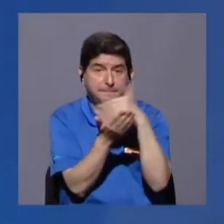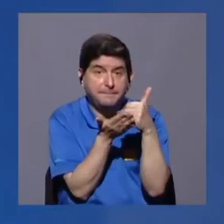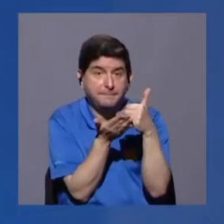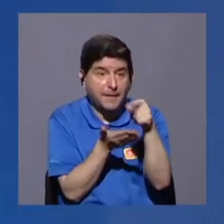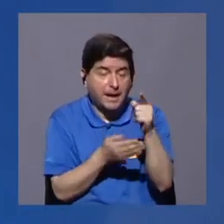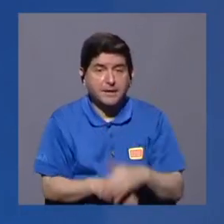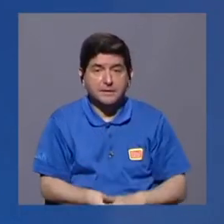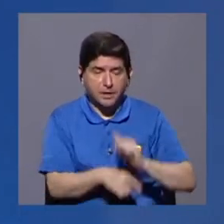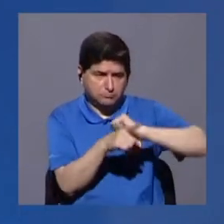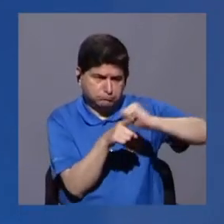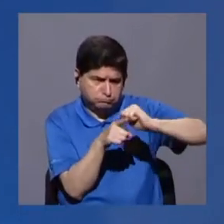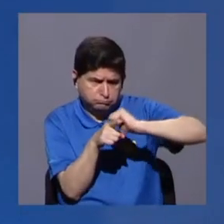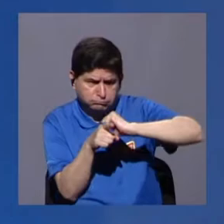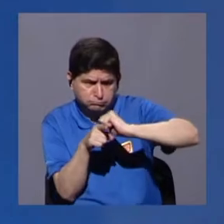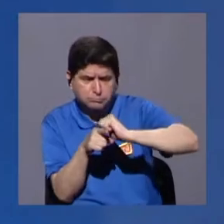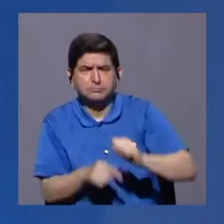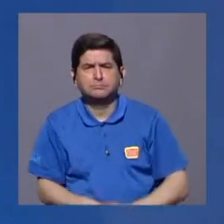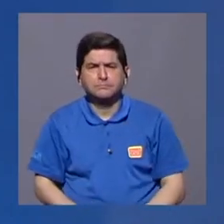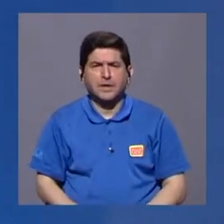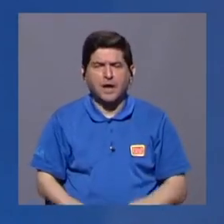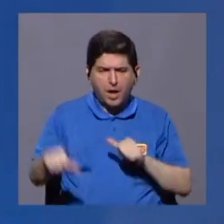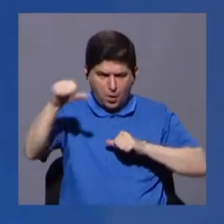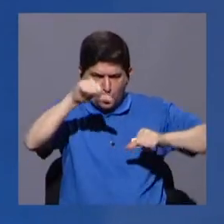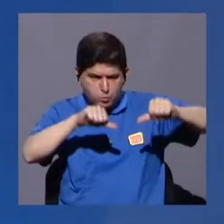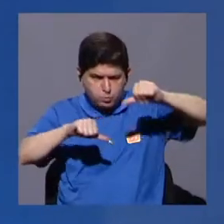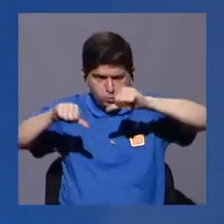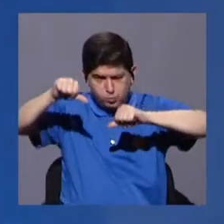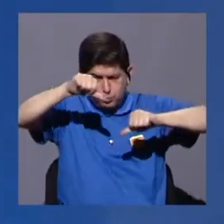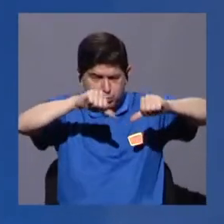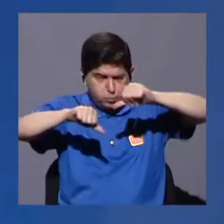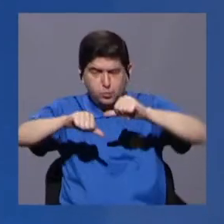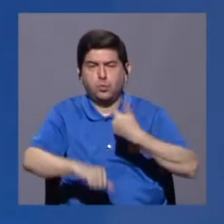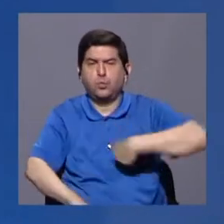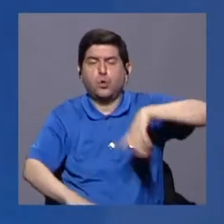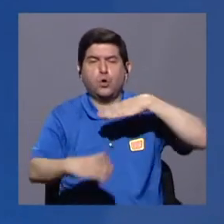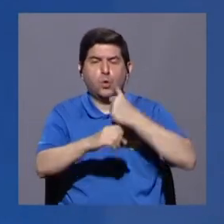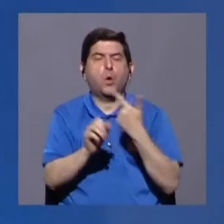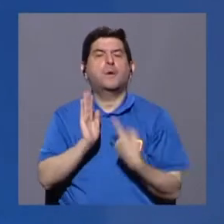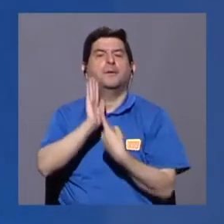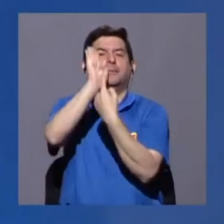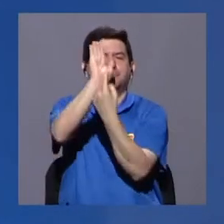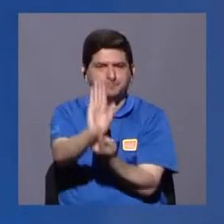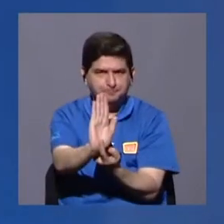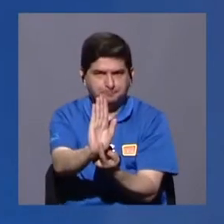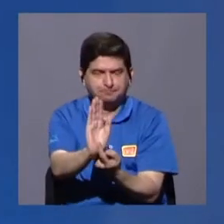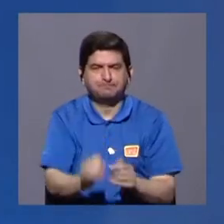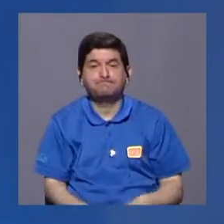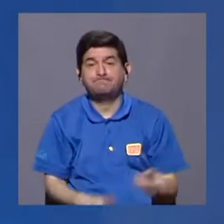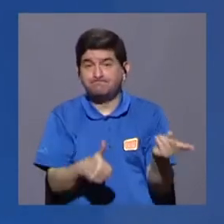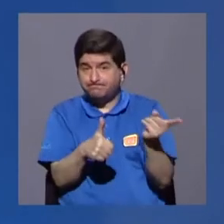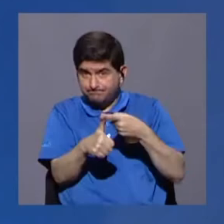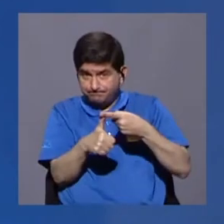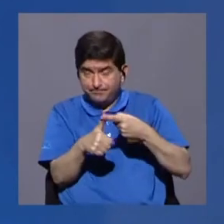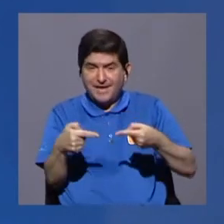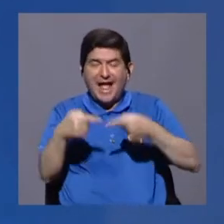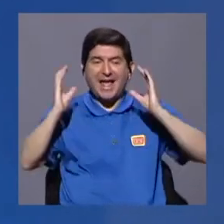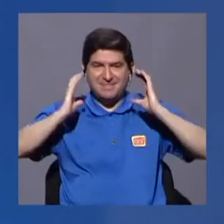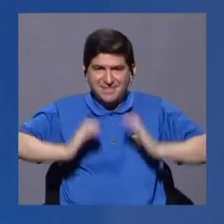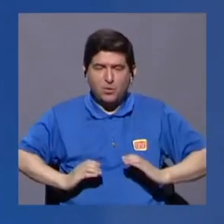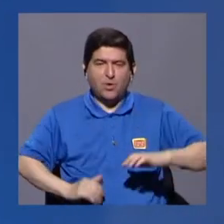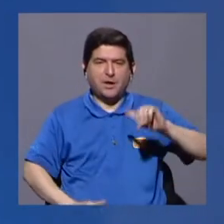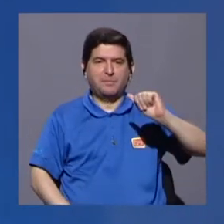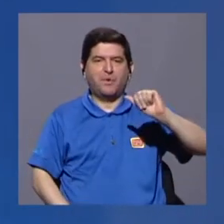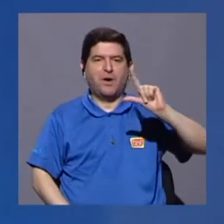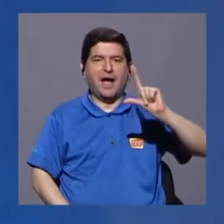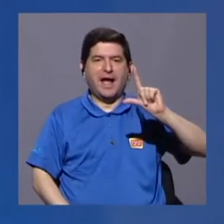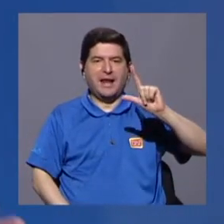ensayos que nosotros hicimos de los experimentos que hicimos muestran que lo primero es que el anticuerpo de la alpaca que